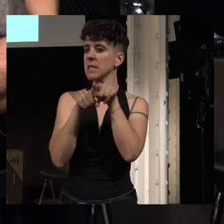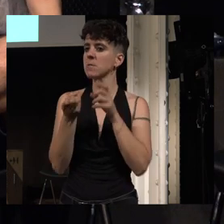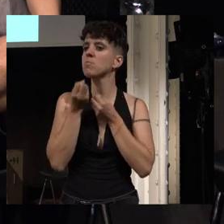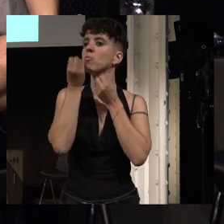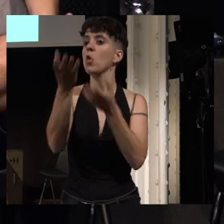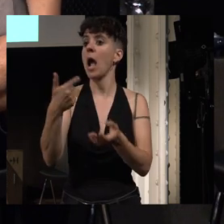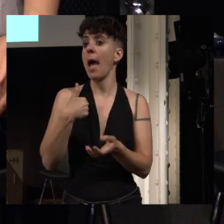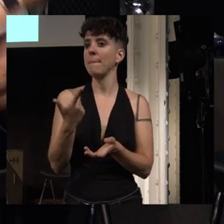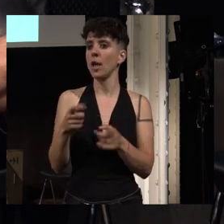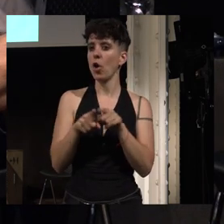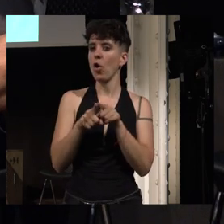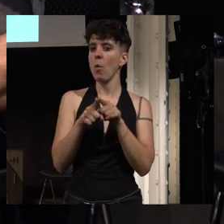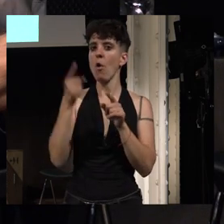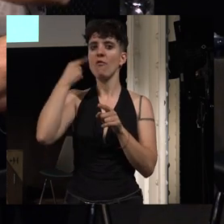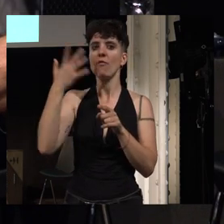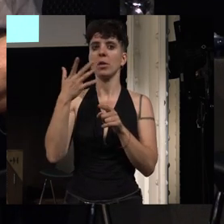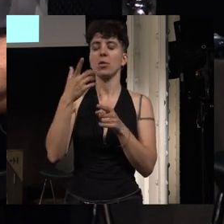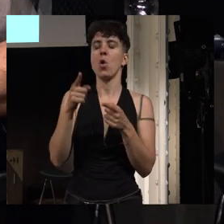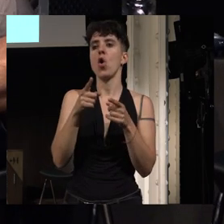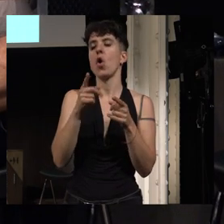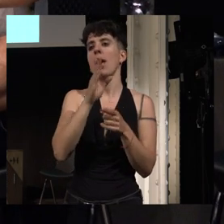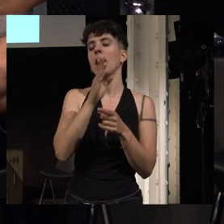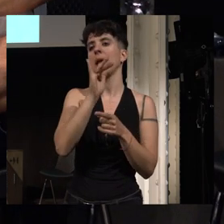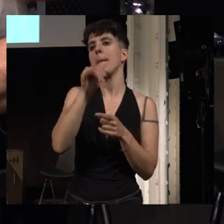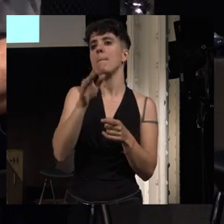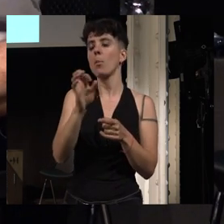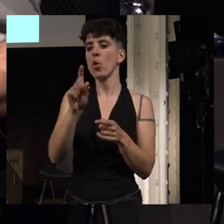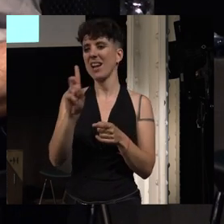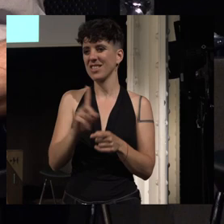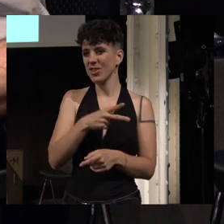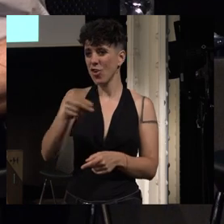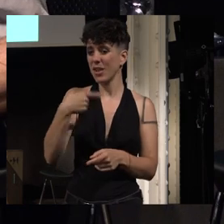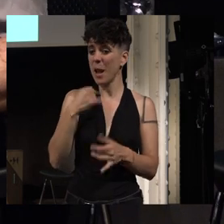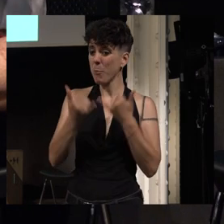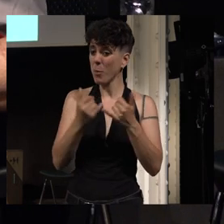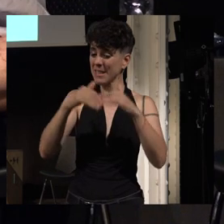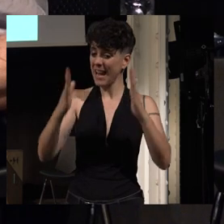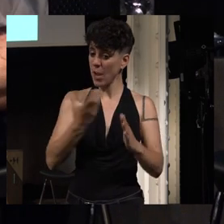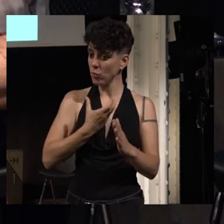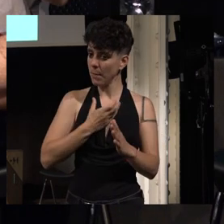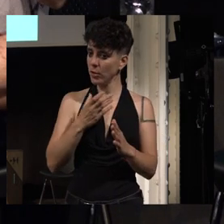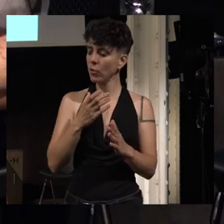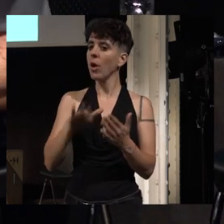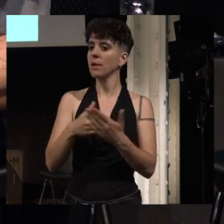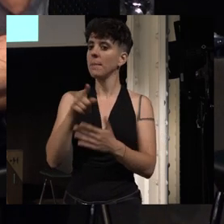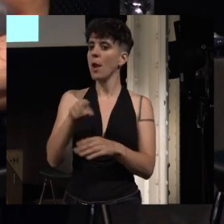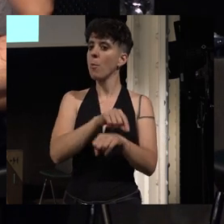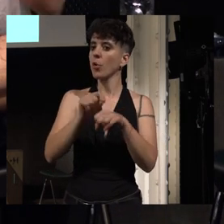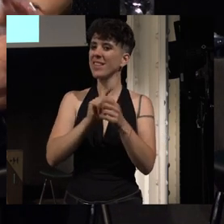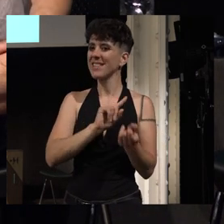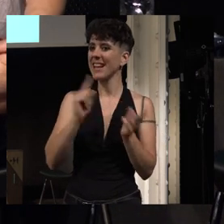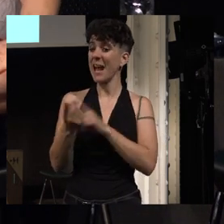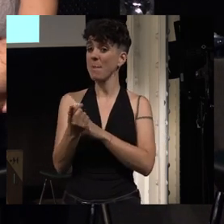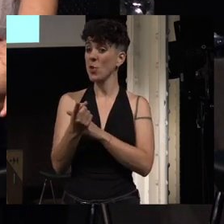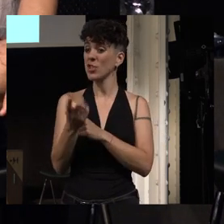han parecido para nada impopulares. Creo que es muy importante que se señale los problemas de este ayuntamiento, y que este ayuntamiento, o en todo caso las políticas del cambio, son imposibles sin